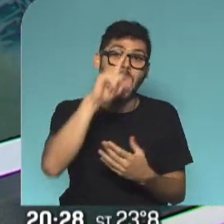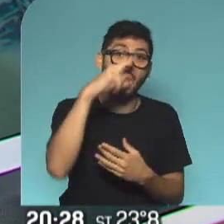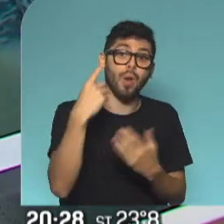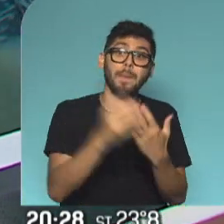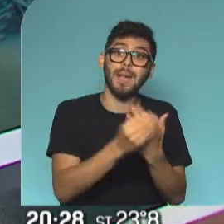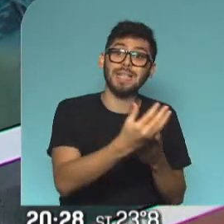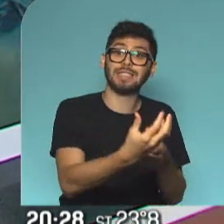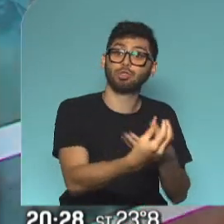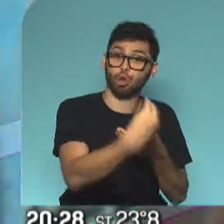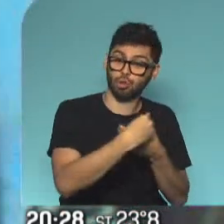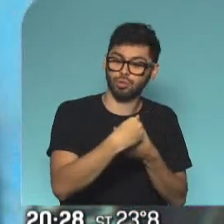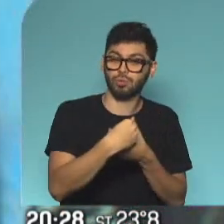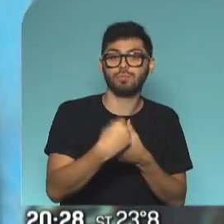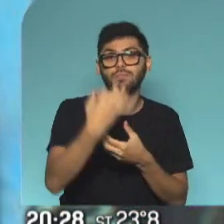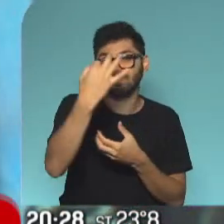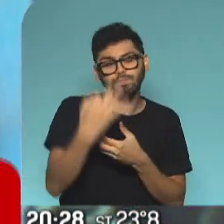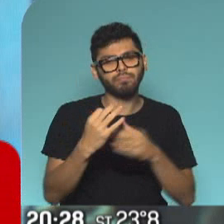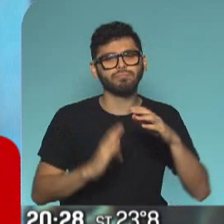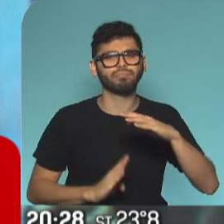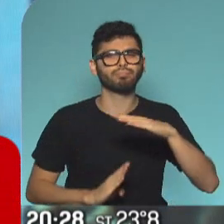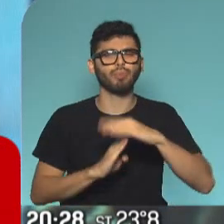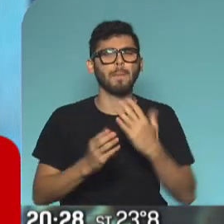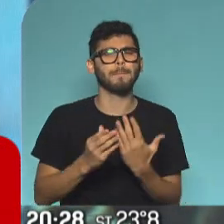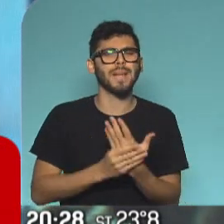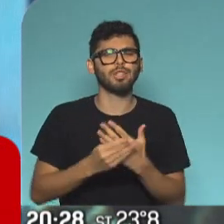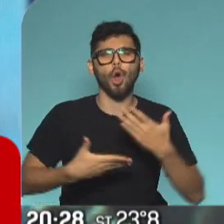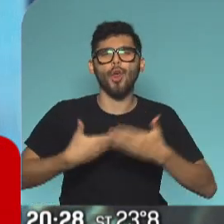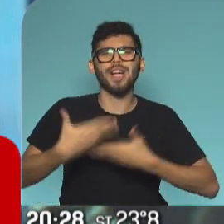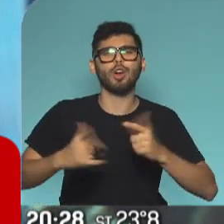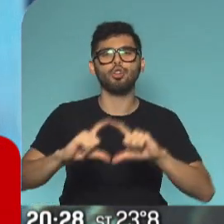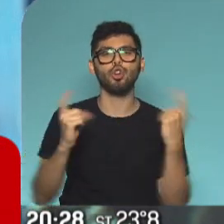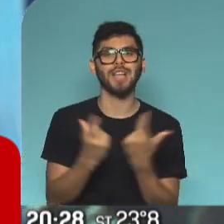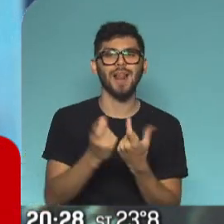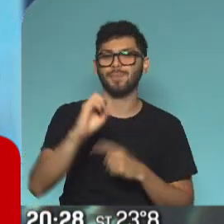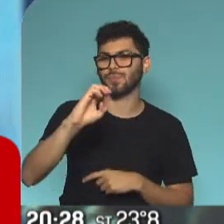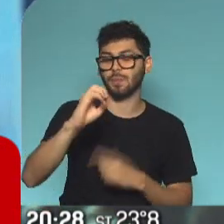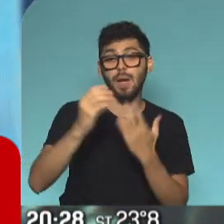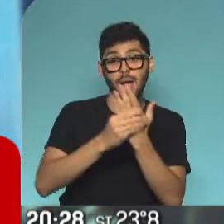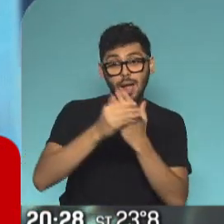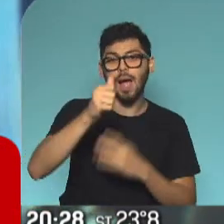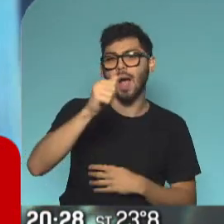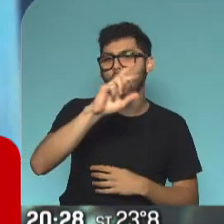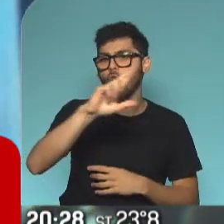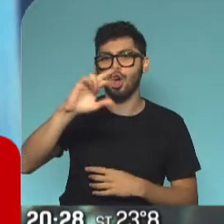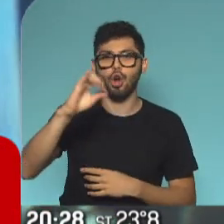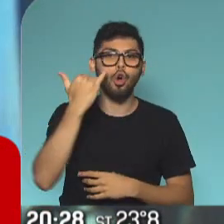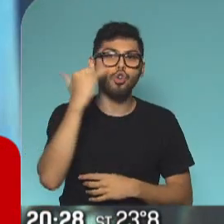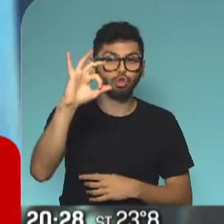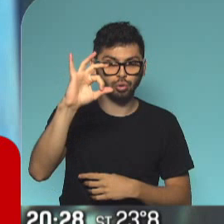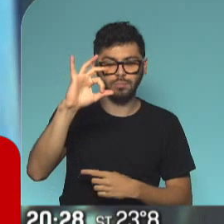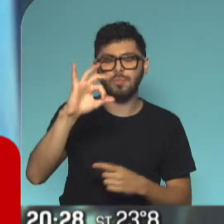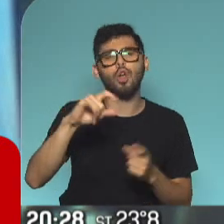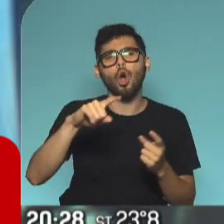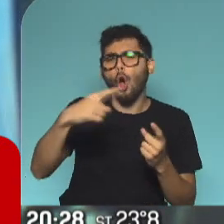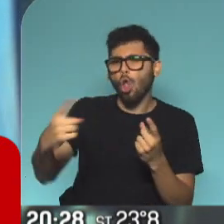Fernández, particularmente lo encabeza el ministro de Desarrollo Social, Daniel Arroyo, pero después lo van acompañando otro tipo